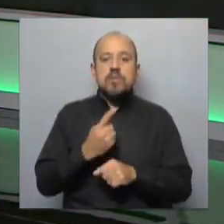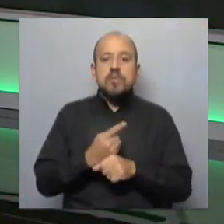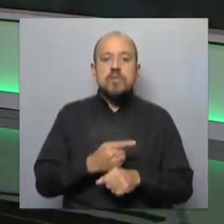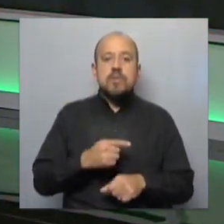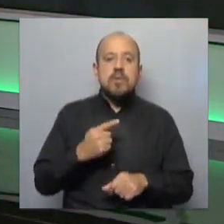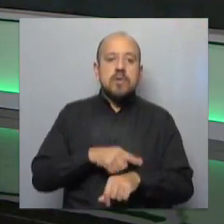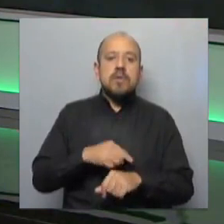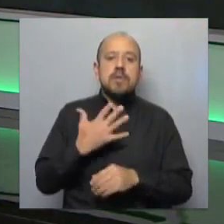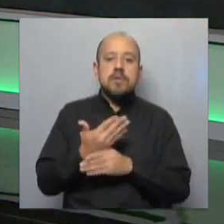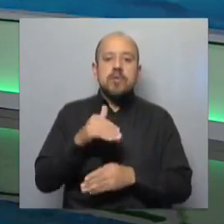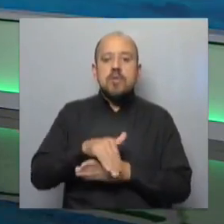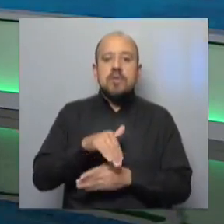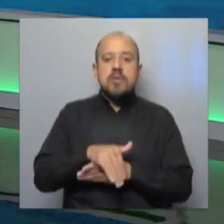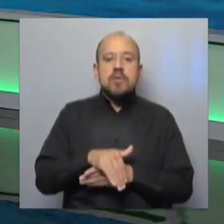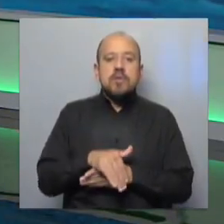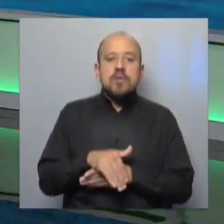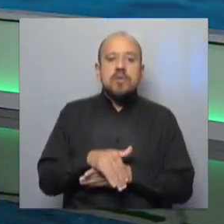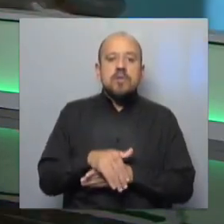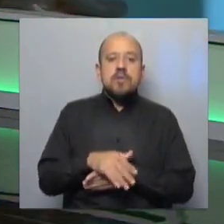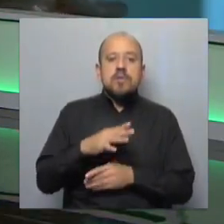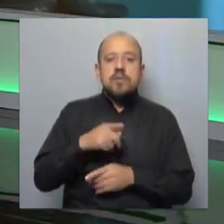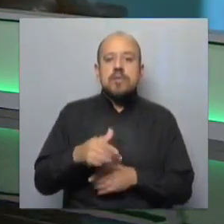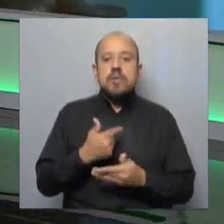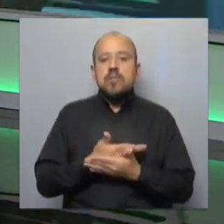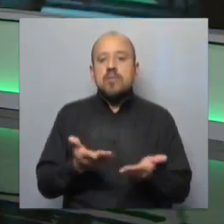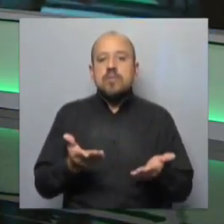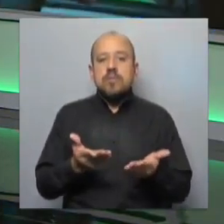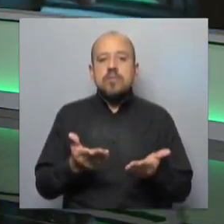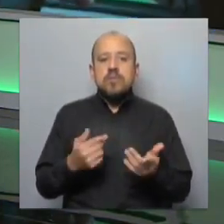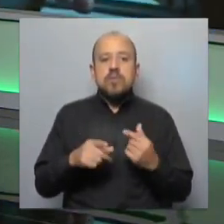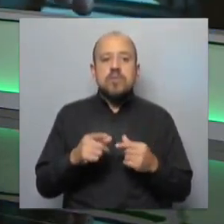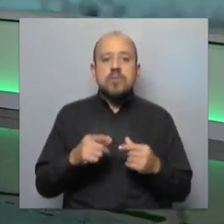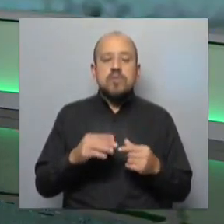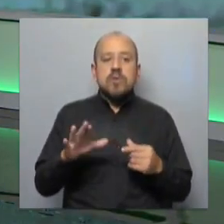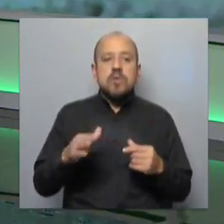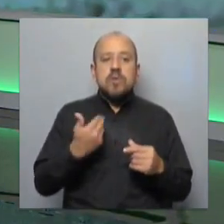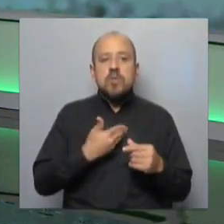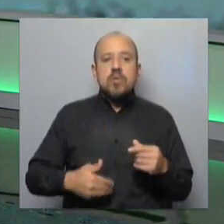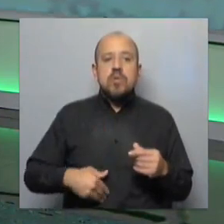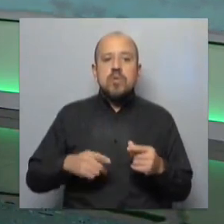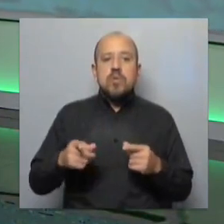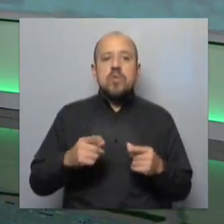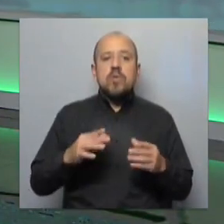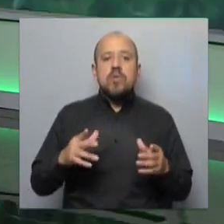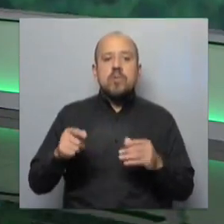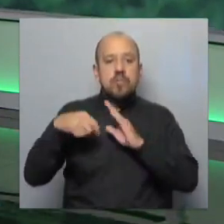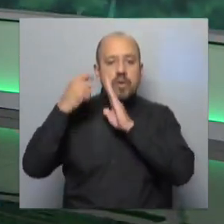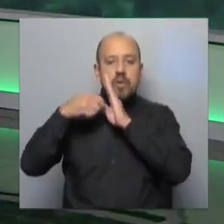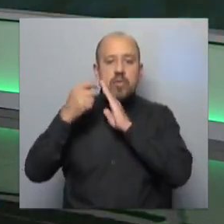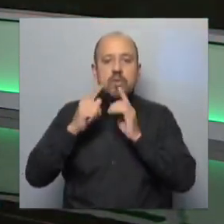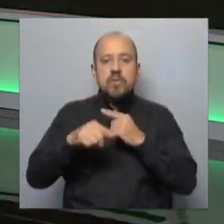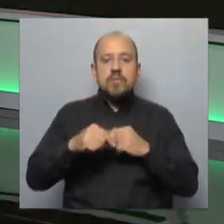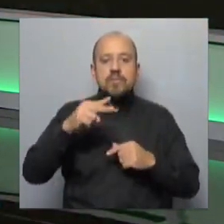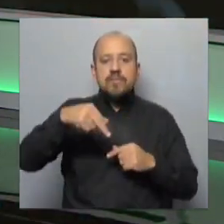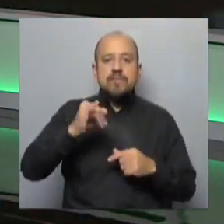17 horas se va a estar exhibiendo el empleado y el patrón película dirigida por manuel nieto